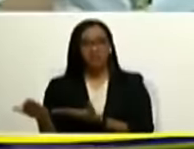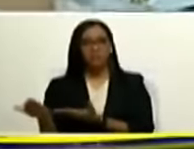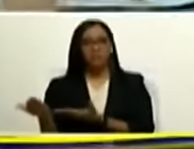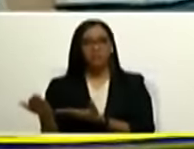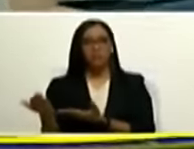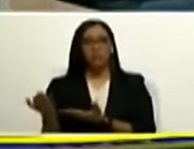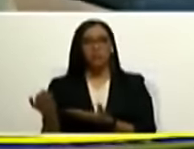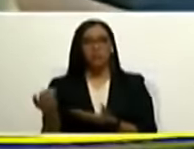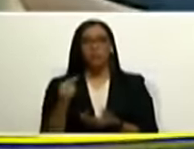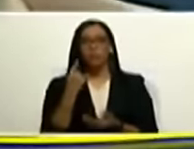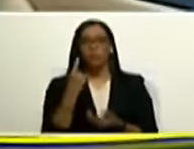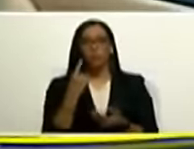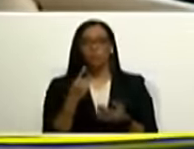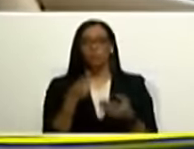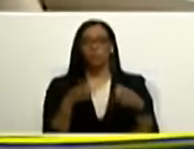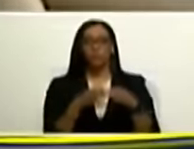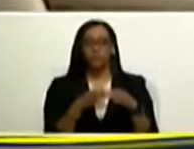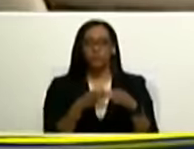una denominación,